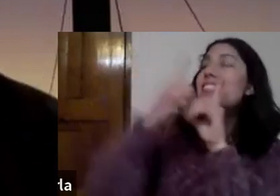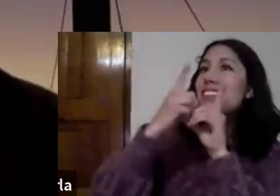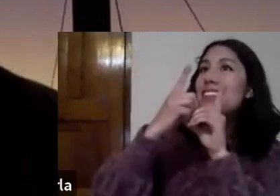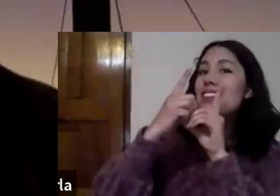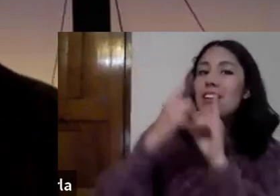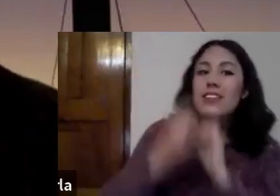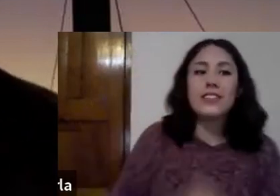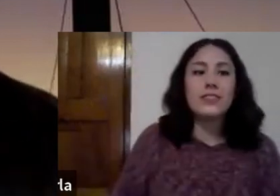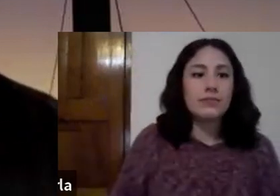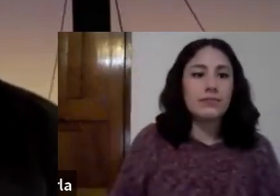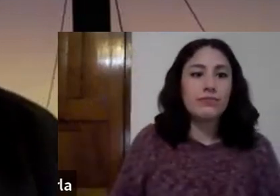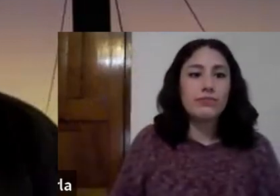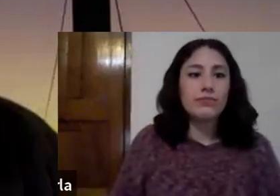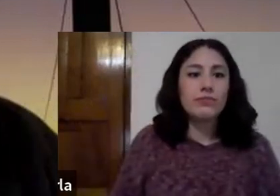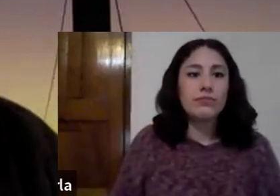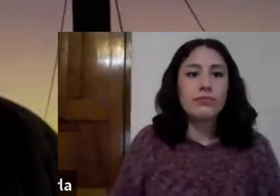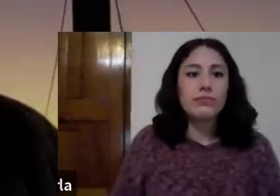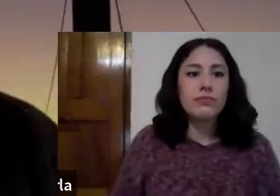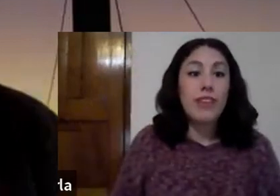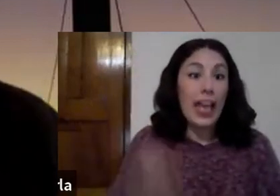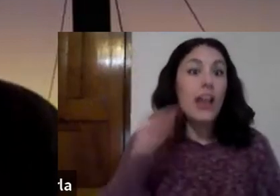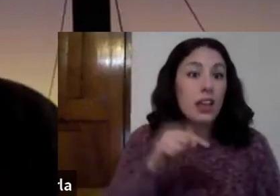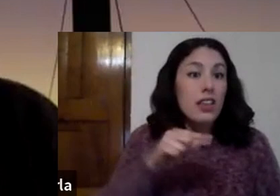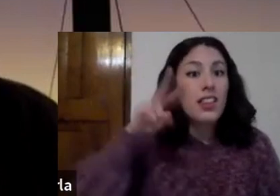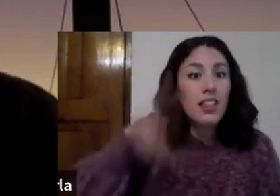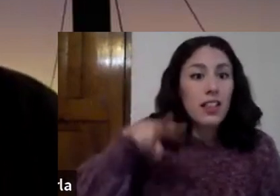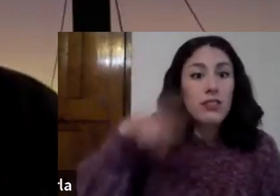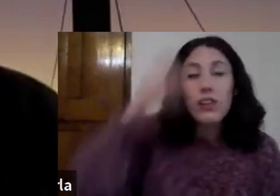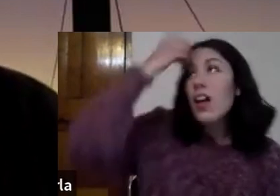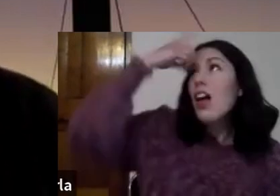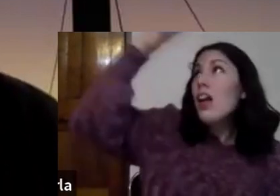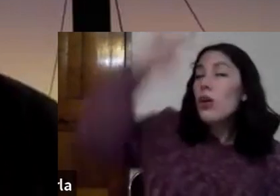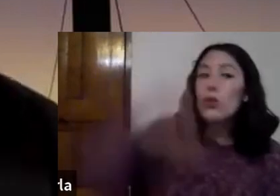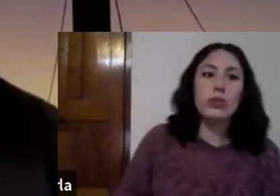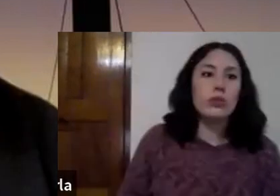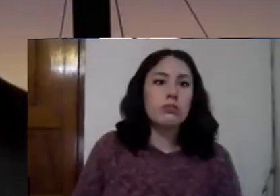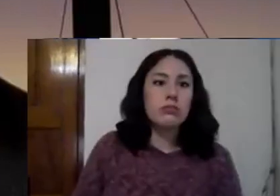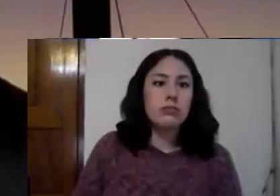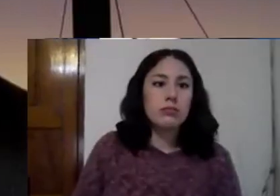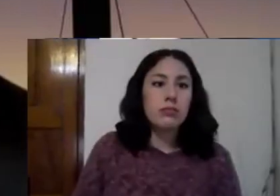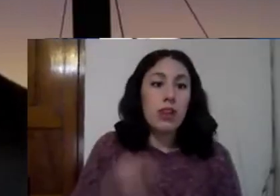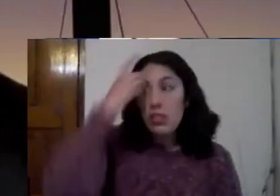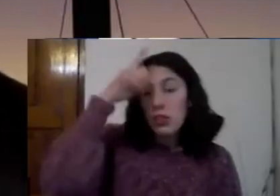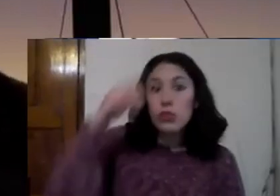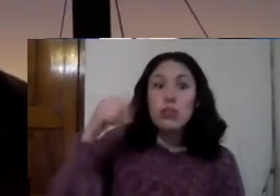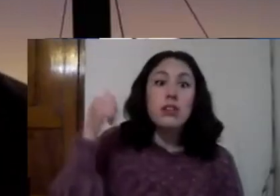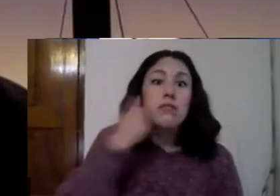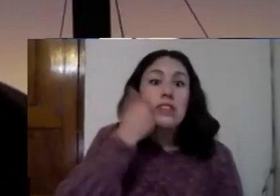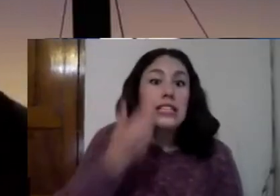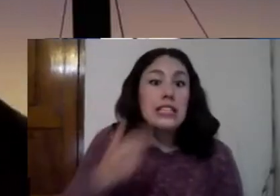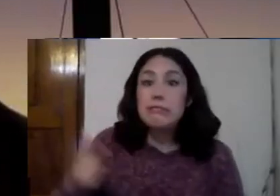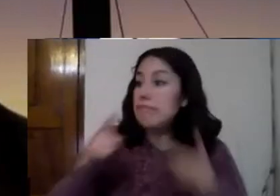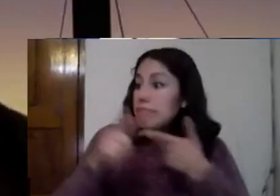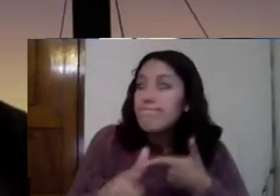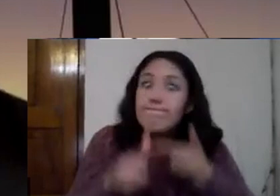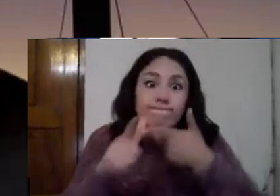Ese es el Dios que se revela a Moisés. El Dios que quiere que lo continuamos conociendo. El Dios que no puede